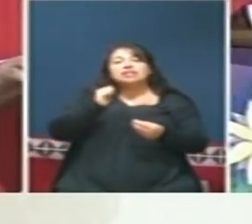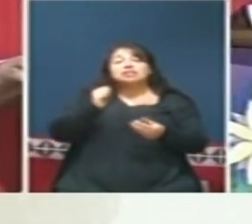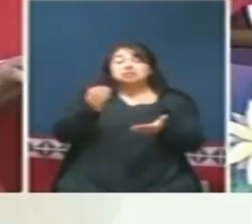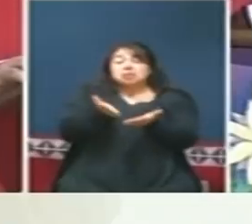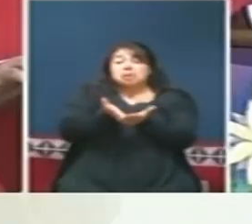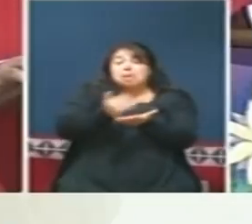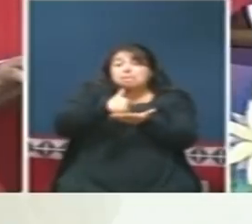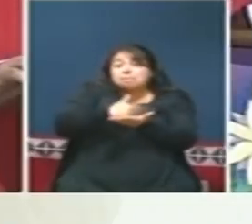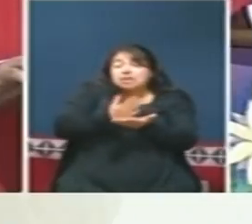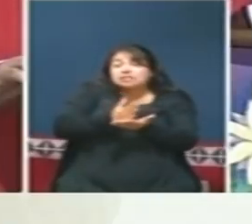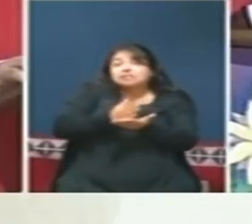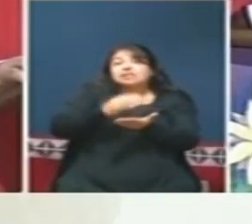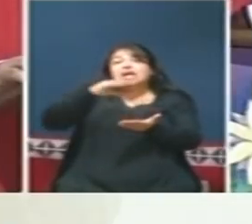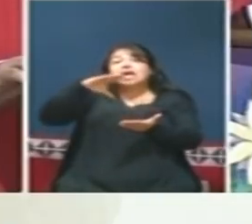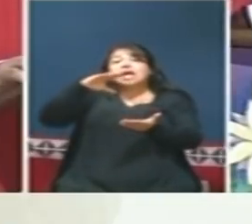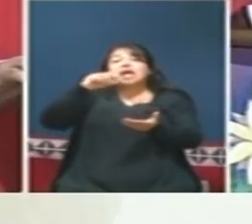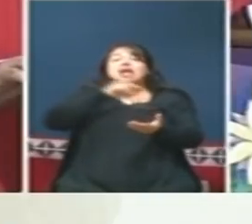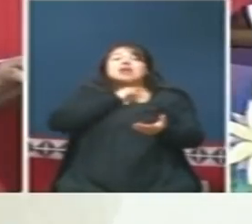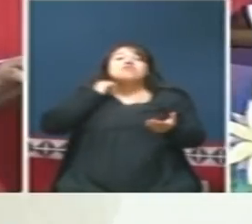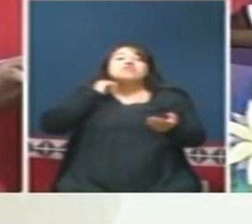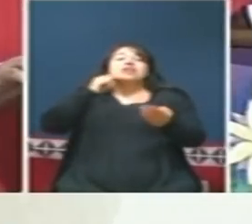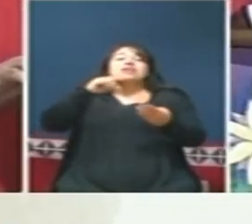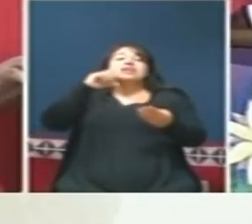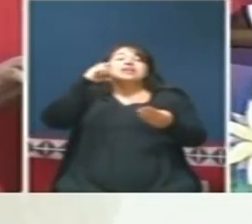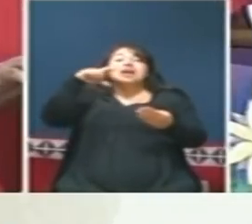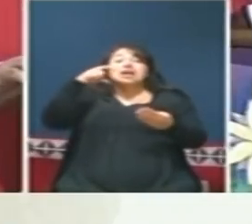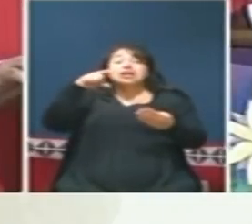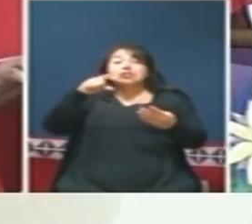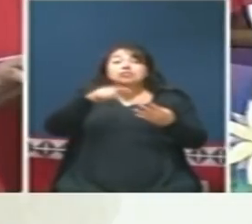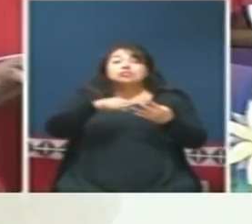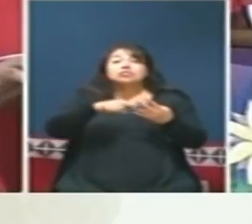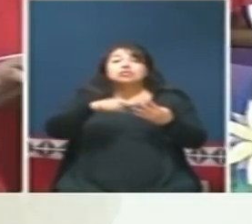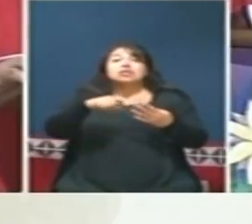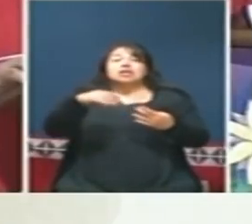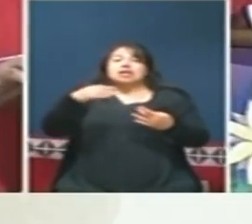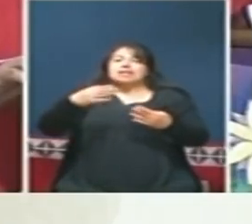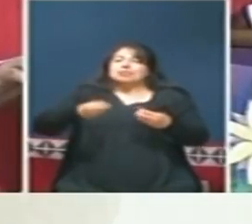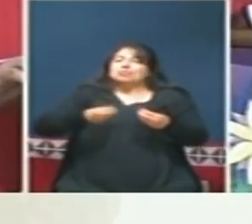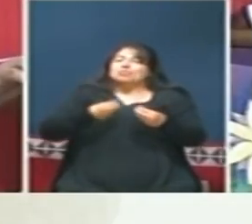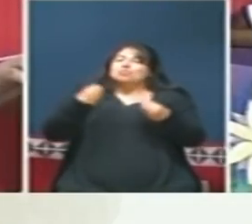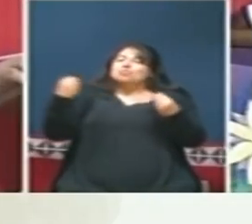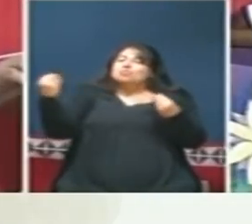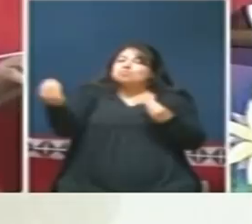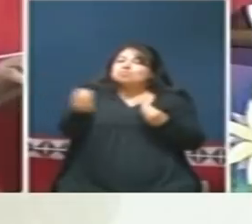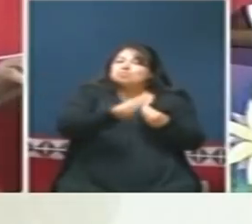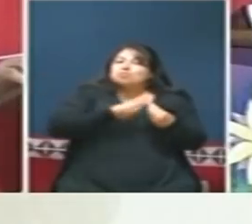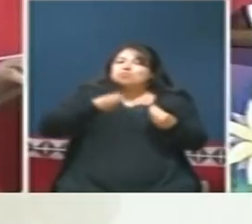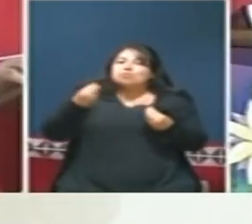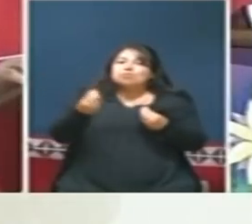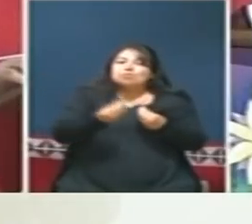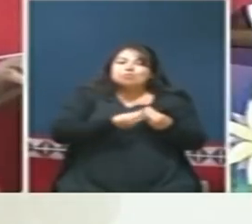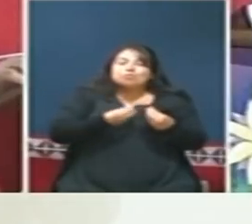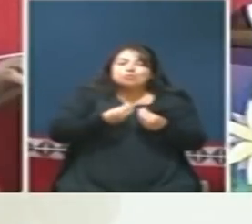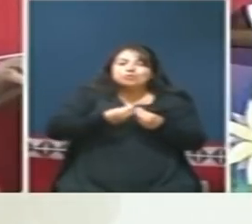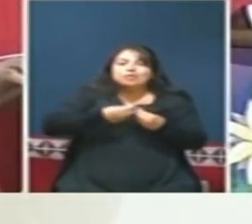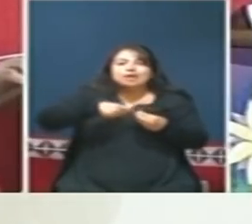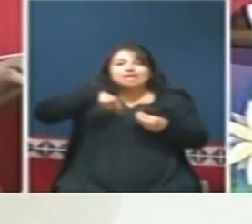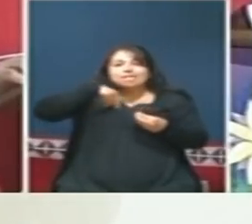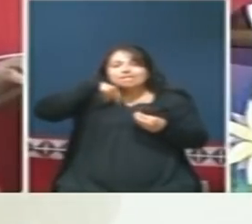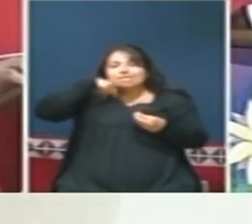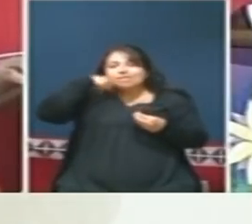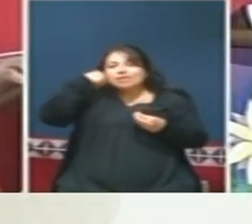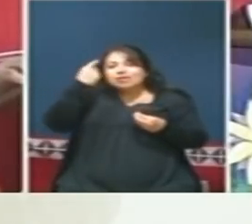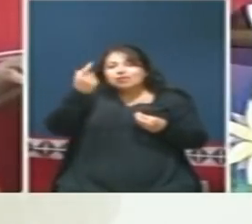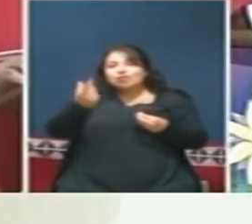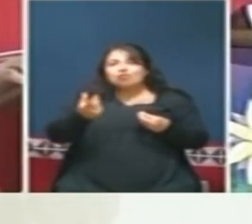parte Fray Carlos, decía lo siguiente: è grande vergogna per noi che i santi abbiano compiuto grandi opere e